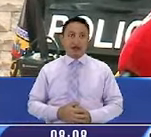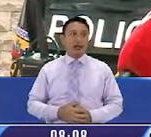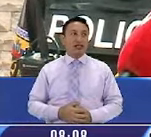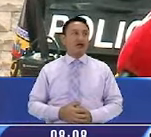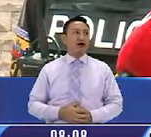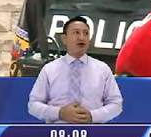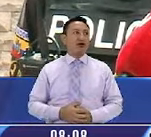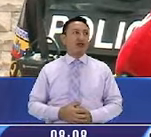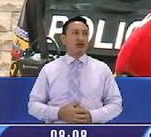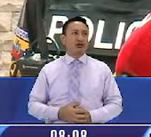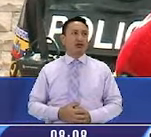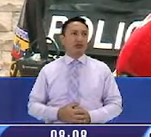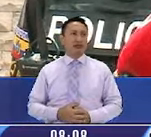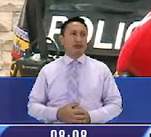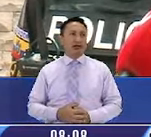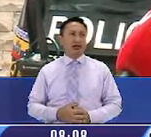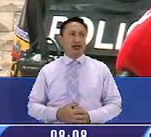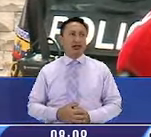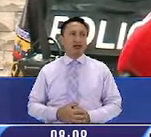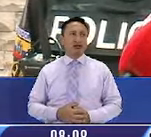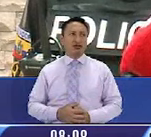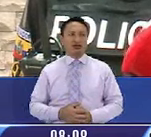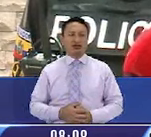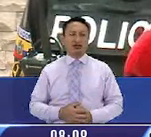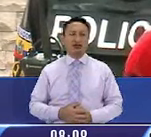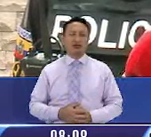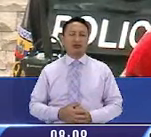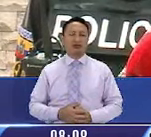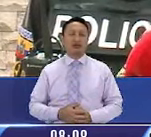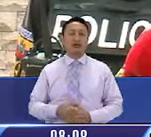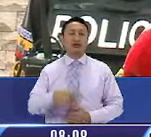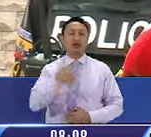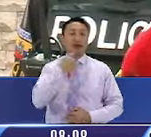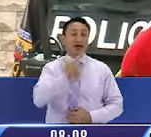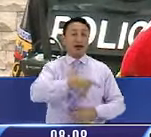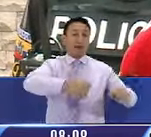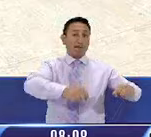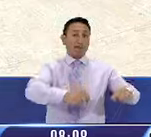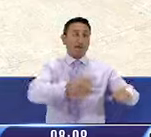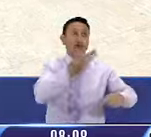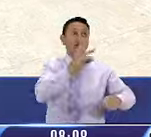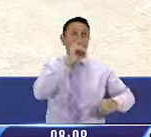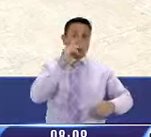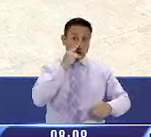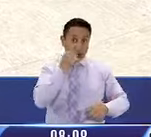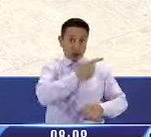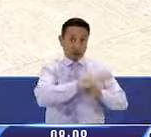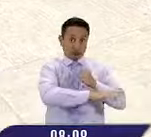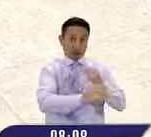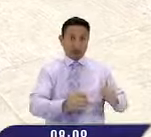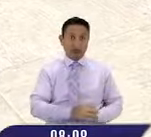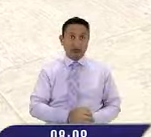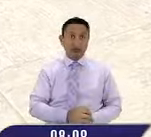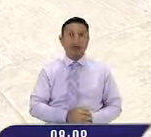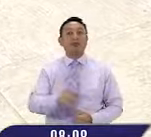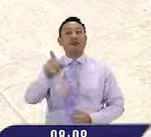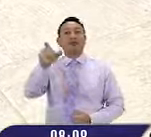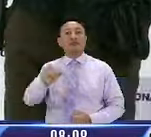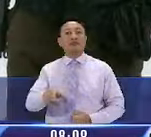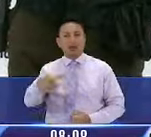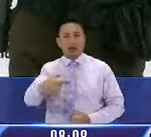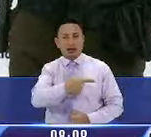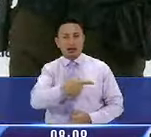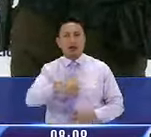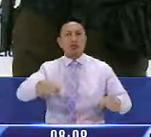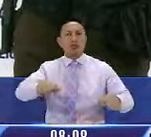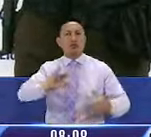logra verificar que la motocicleta se encuentra con un reporte de robo del 16 de junio. Este individuo, al no justificar la procedencia de la